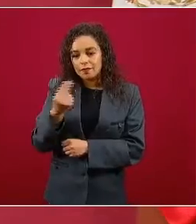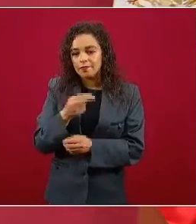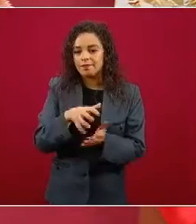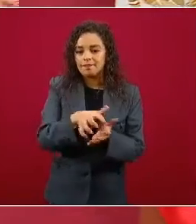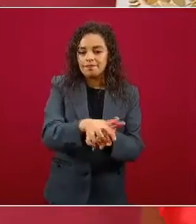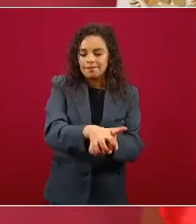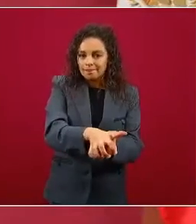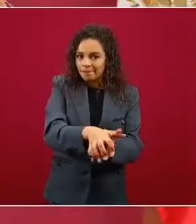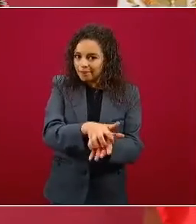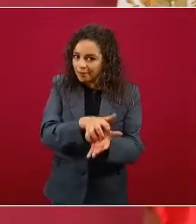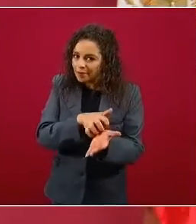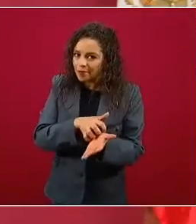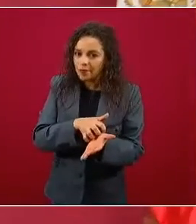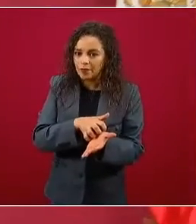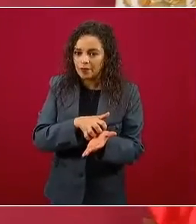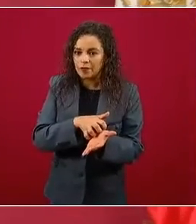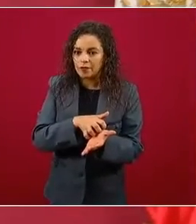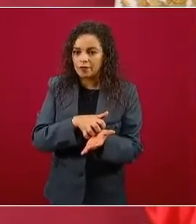recogiendo esos fondos